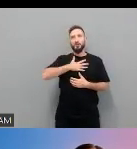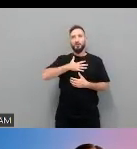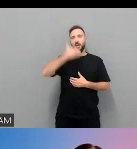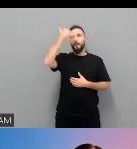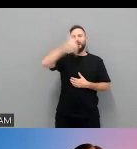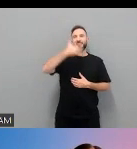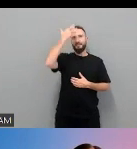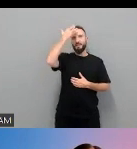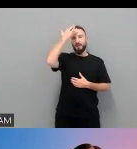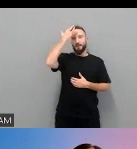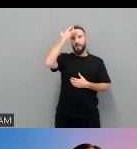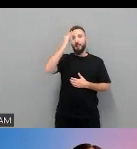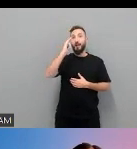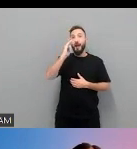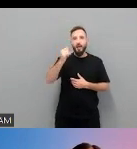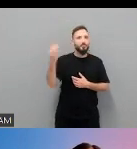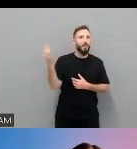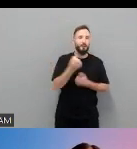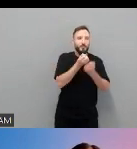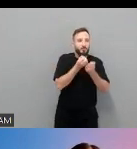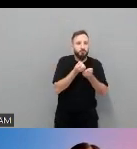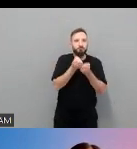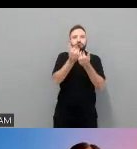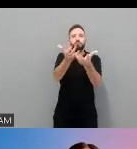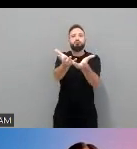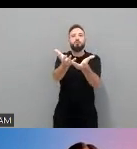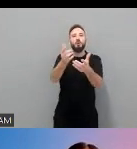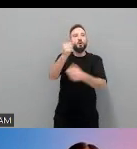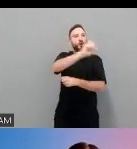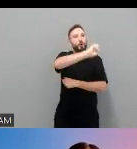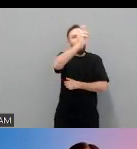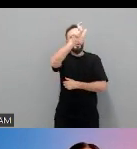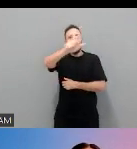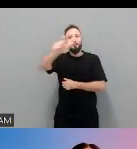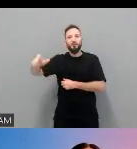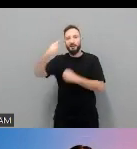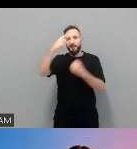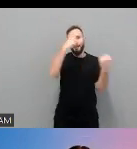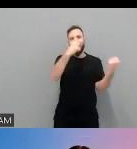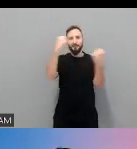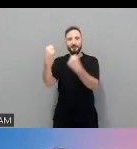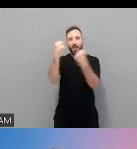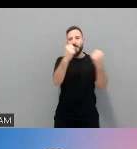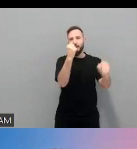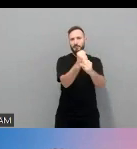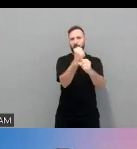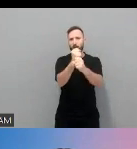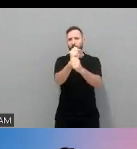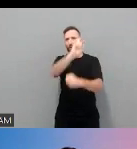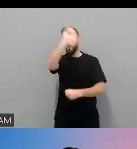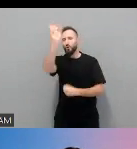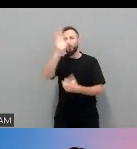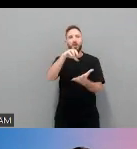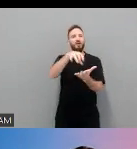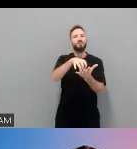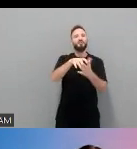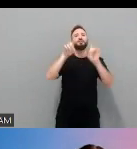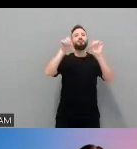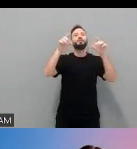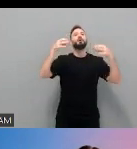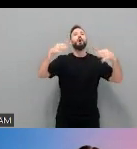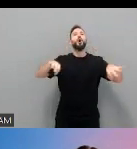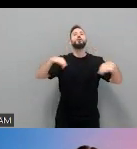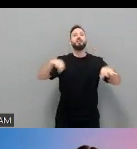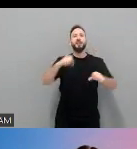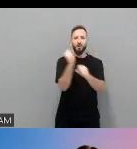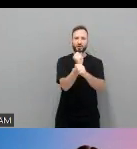es compartir ese conocimiento con otras personas que están trabajando en otras entidades, en otros centros educativos ordinarios, que